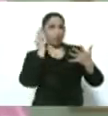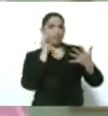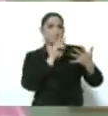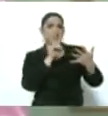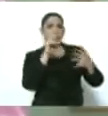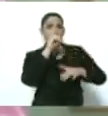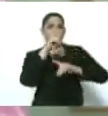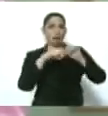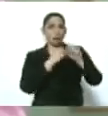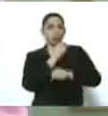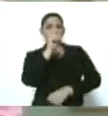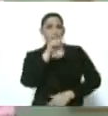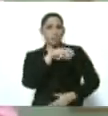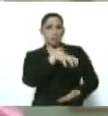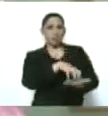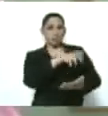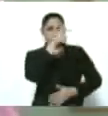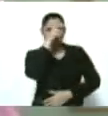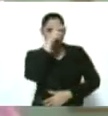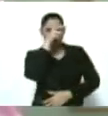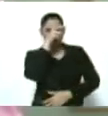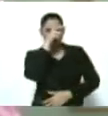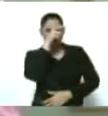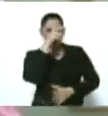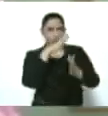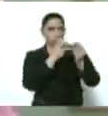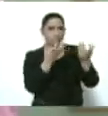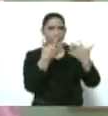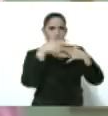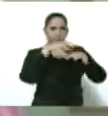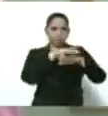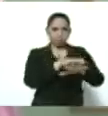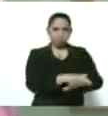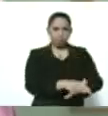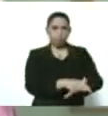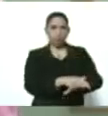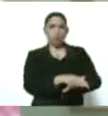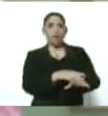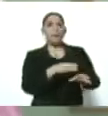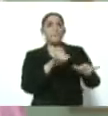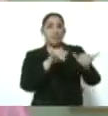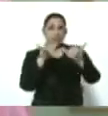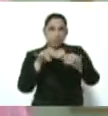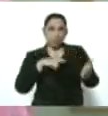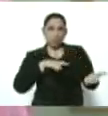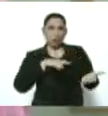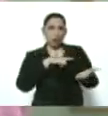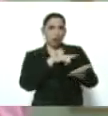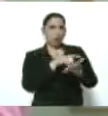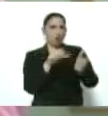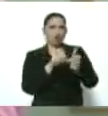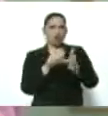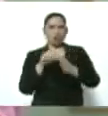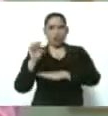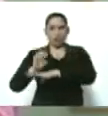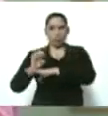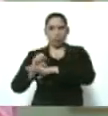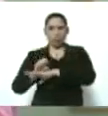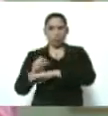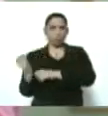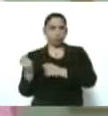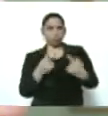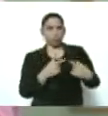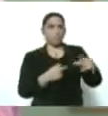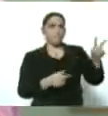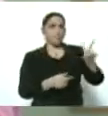años, también del estado Falcón, están todos relacionados, vinieron en el mismo vuelo procedente de Ecuador,